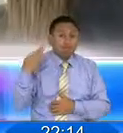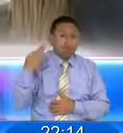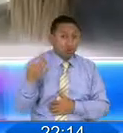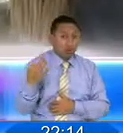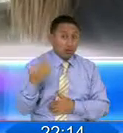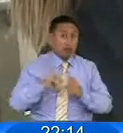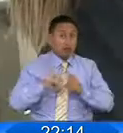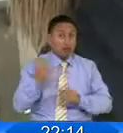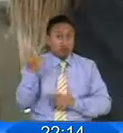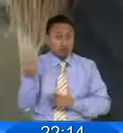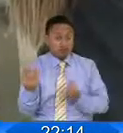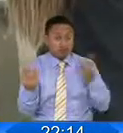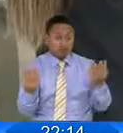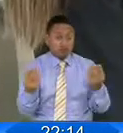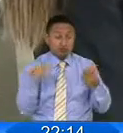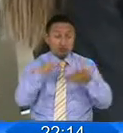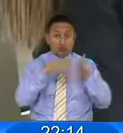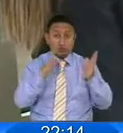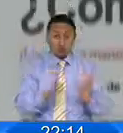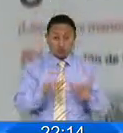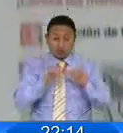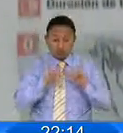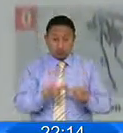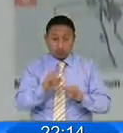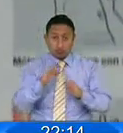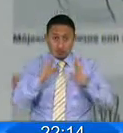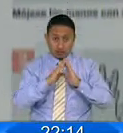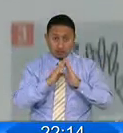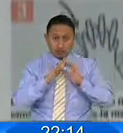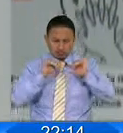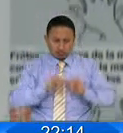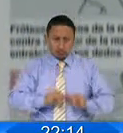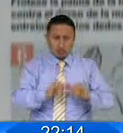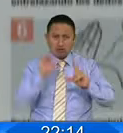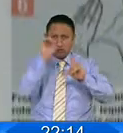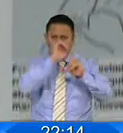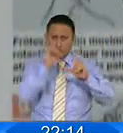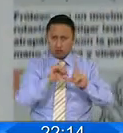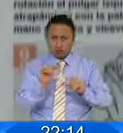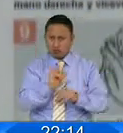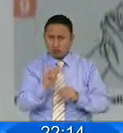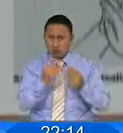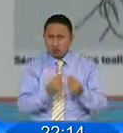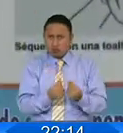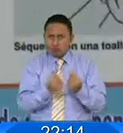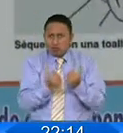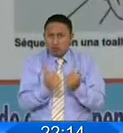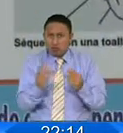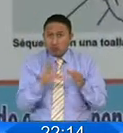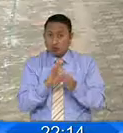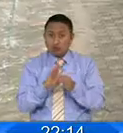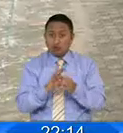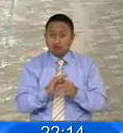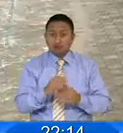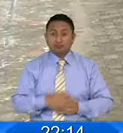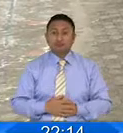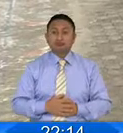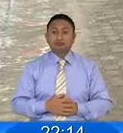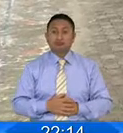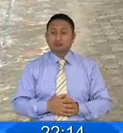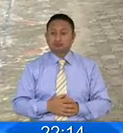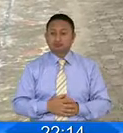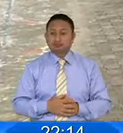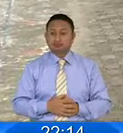y que los estudiantes que permanezcan en casa seguirán recibiendo la misma calidad educativa que sus compañeros que regresen a las